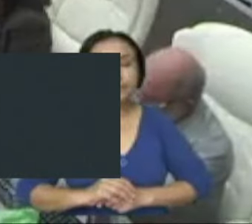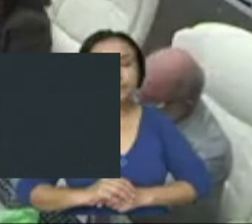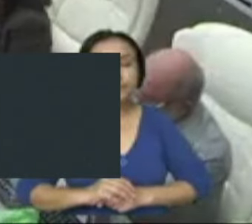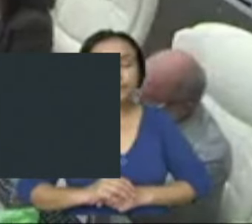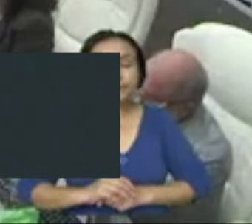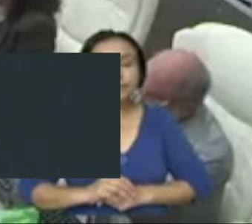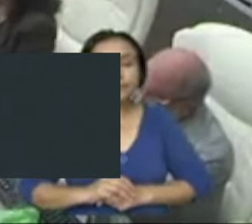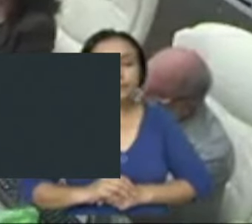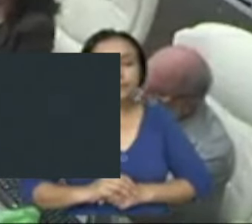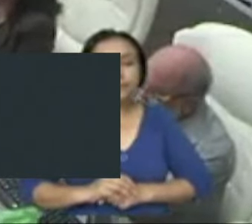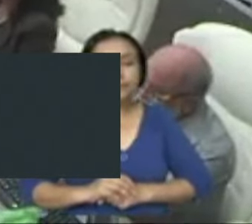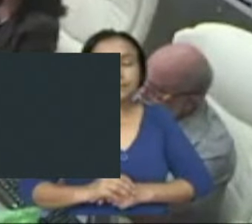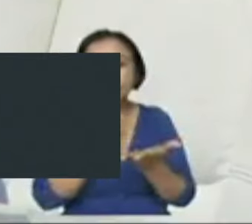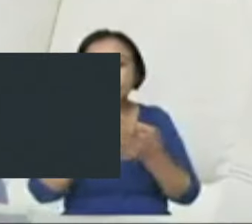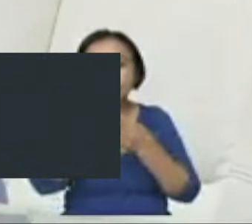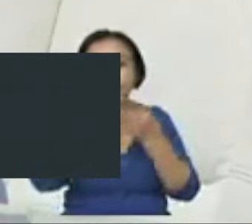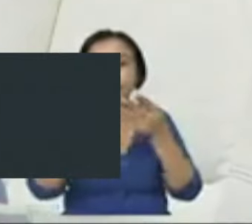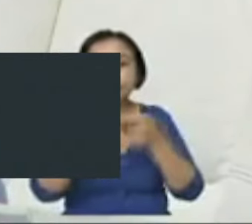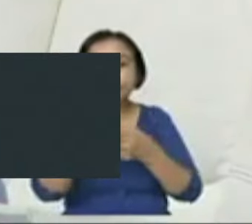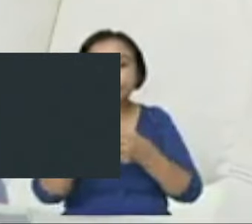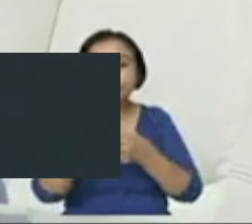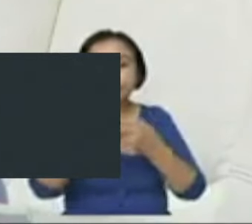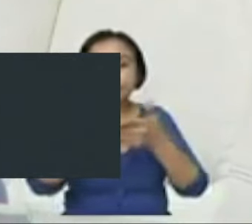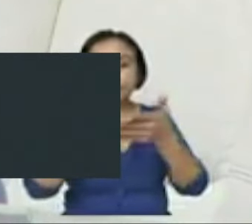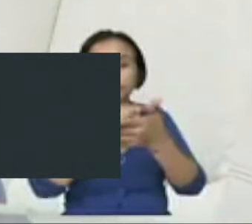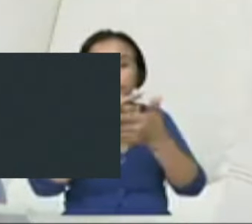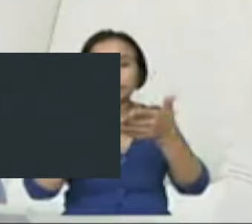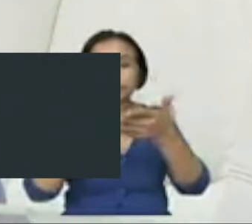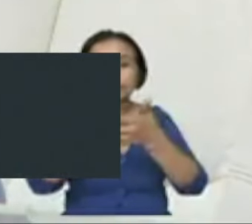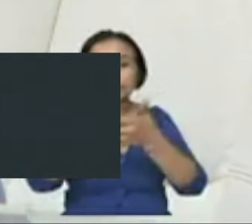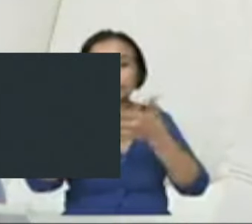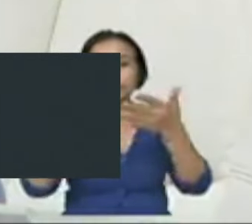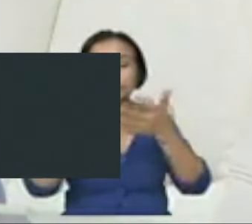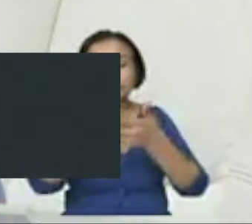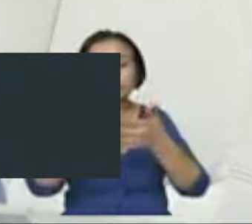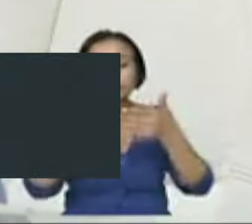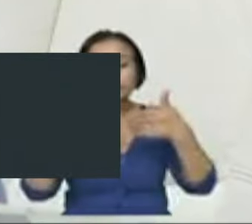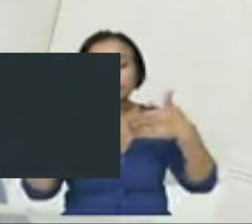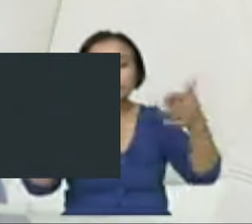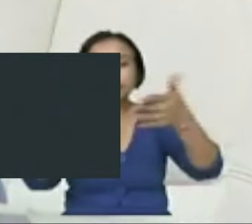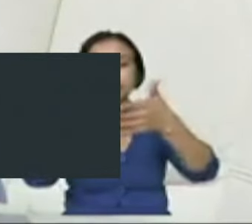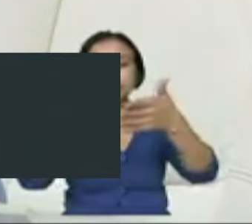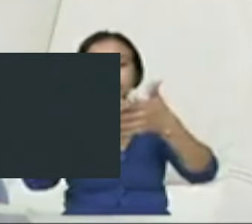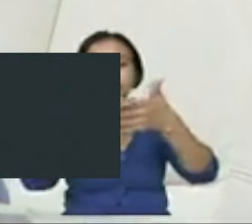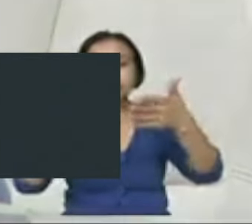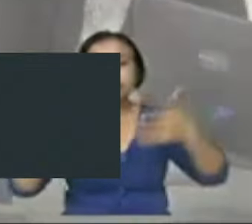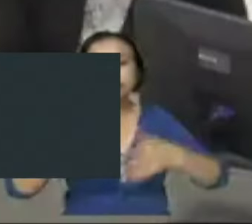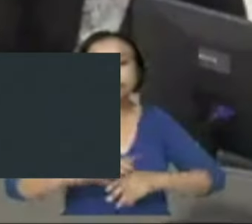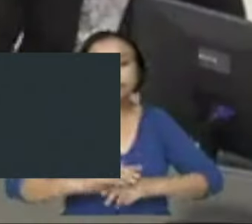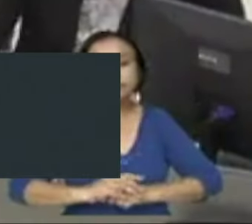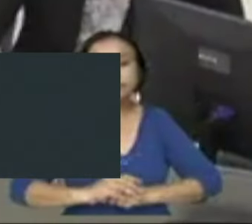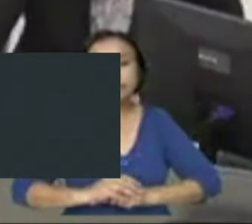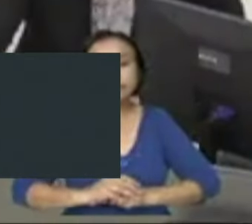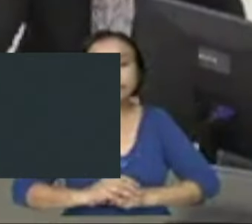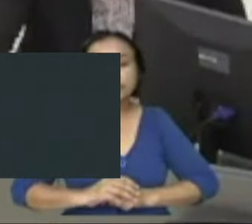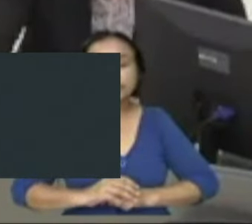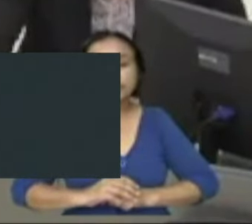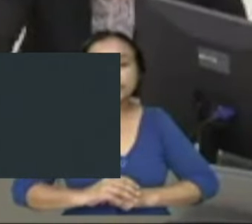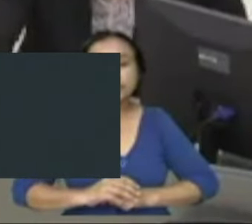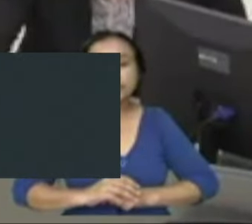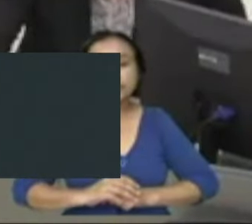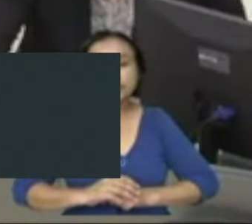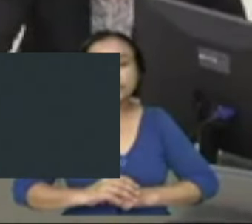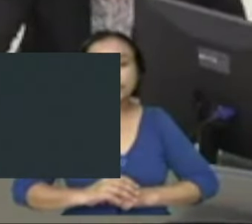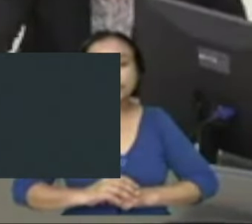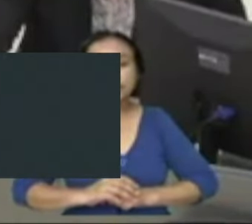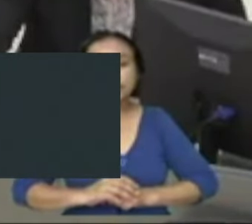precio del petróleo y sus derivados, países como Nicaragua tienen que desarrollar su capacidad de almacenamiento para enfrentar